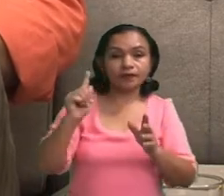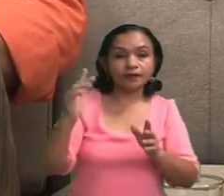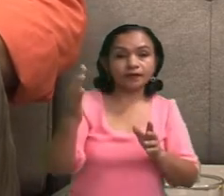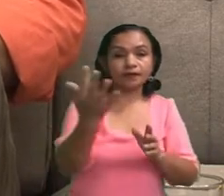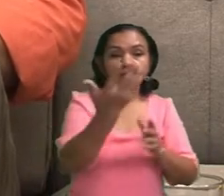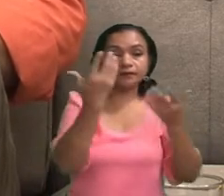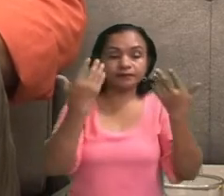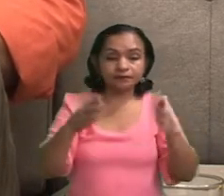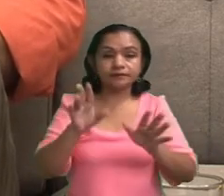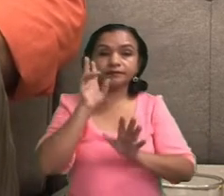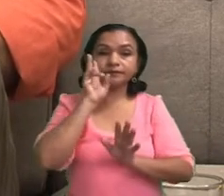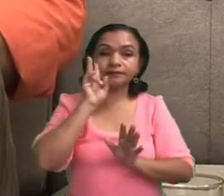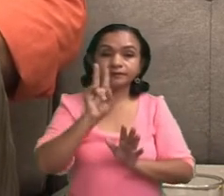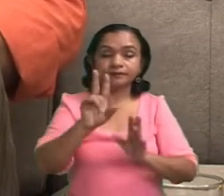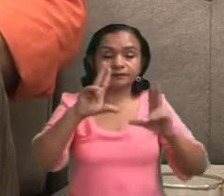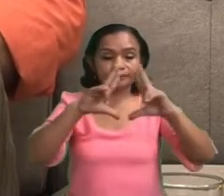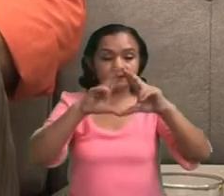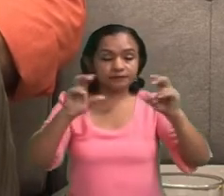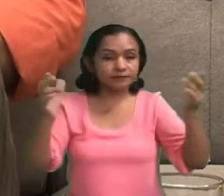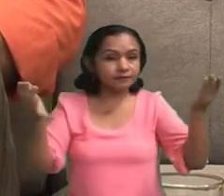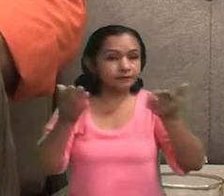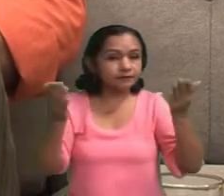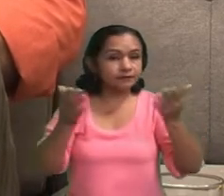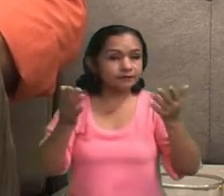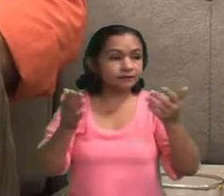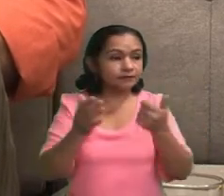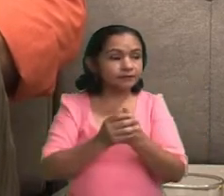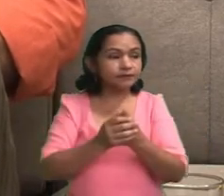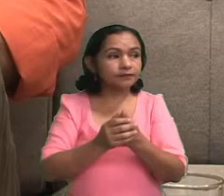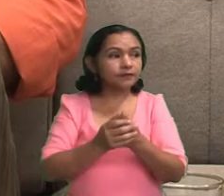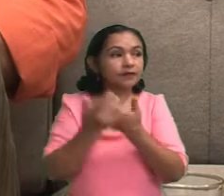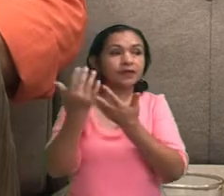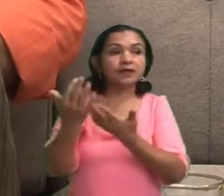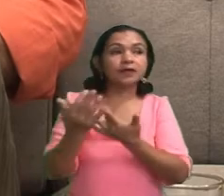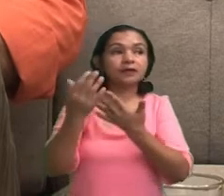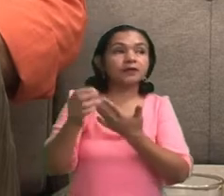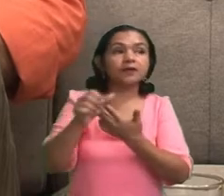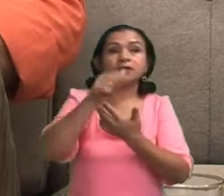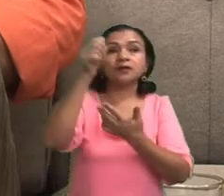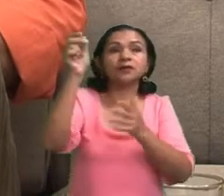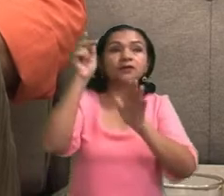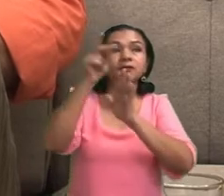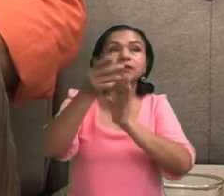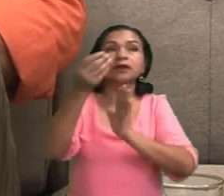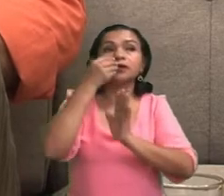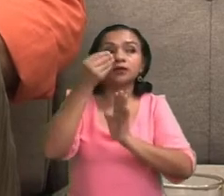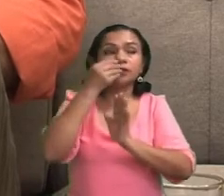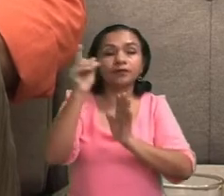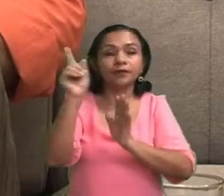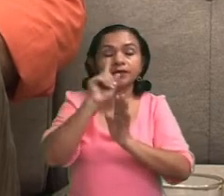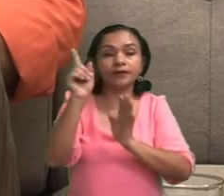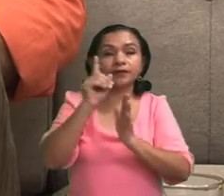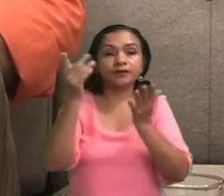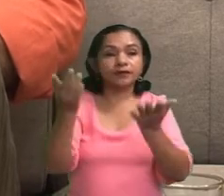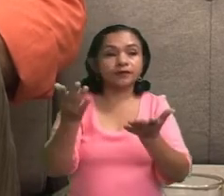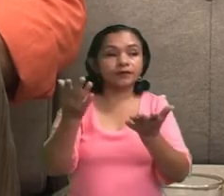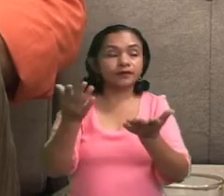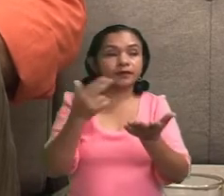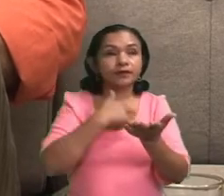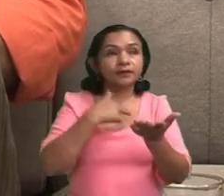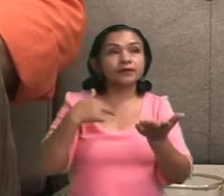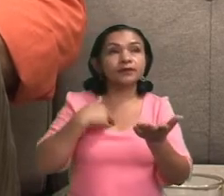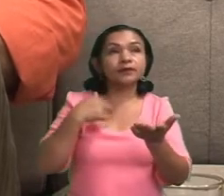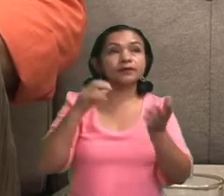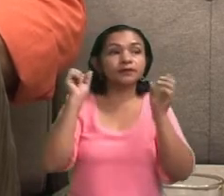cómo nuestro país se ha vuelto menos dependiente de alimentos externos. Eso es soberanía. Claro. Soberanía es que